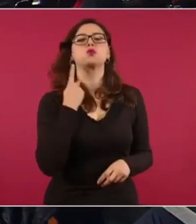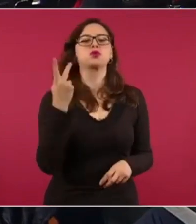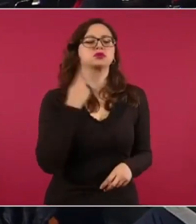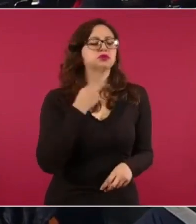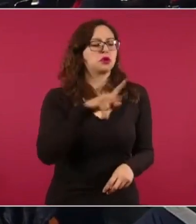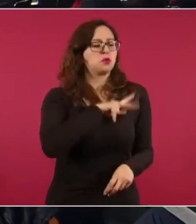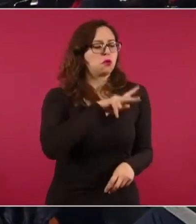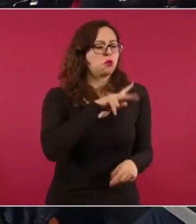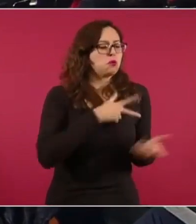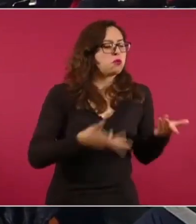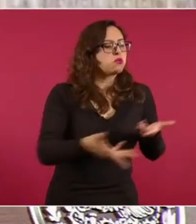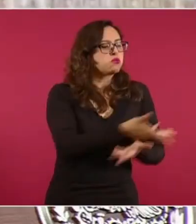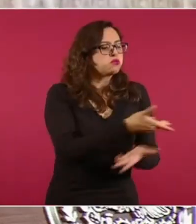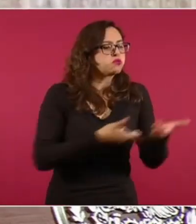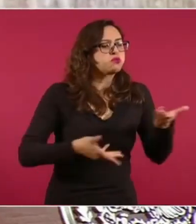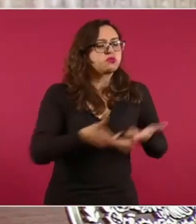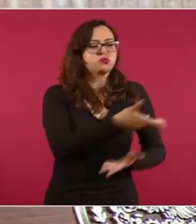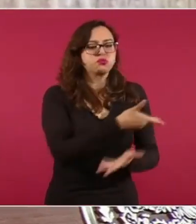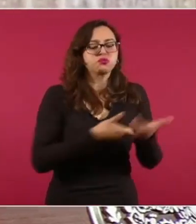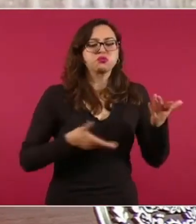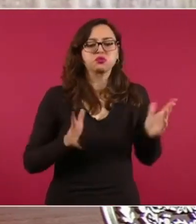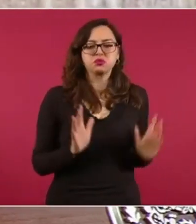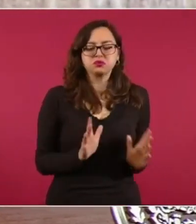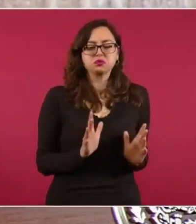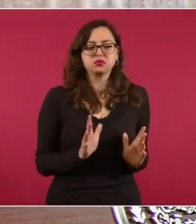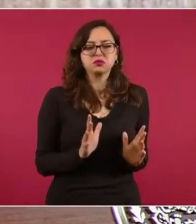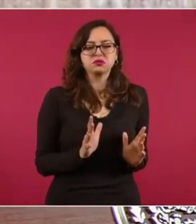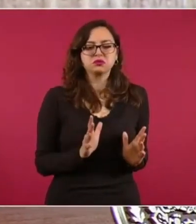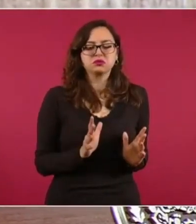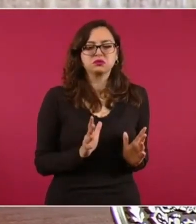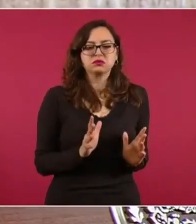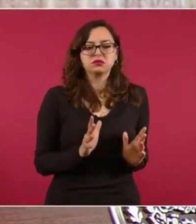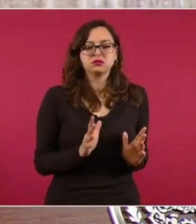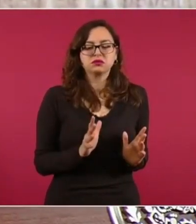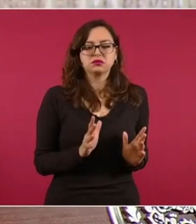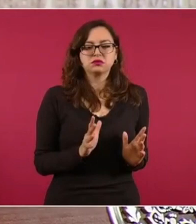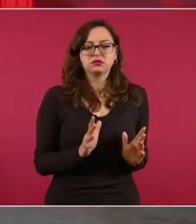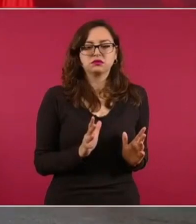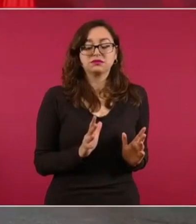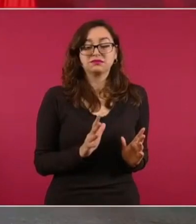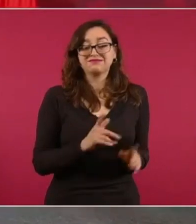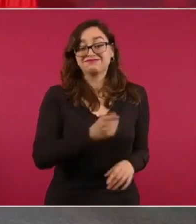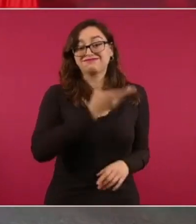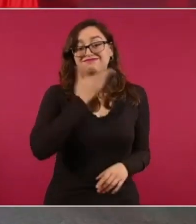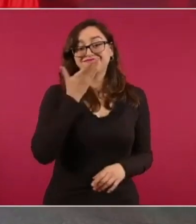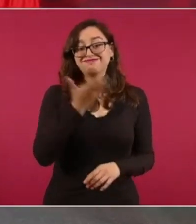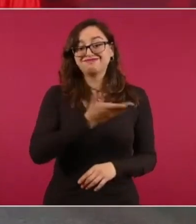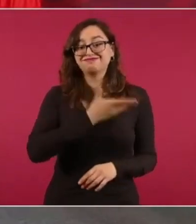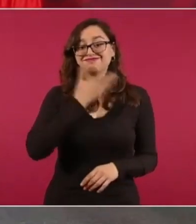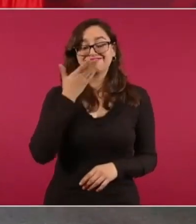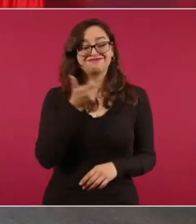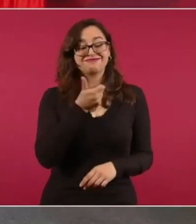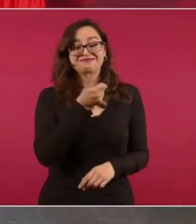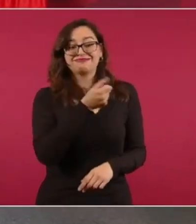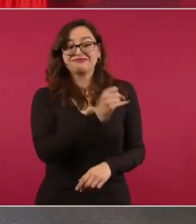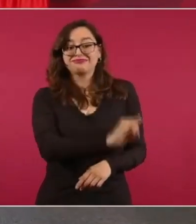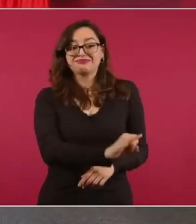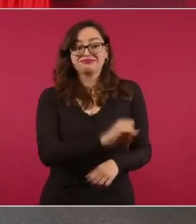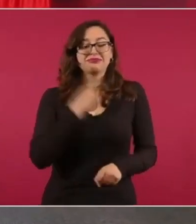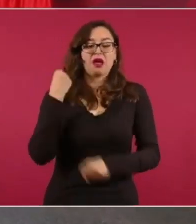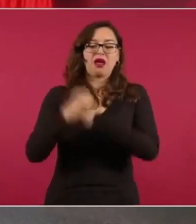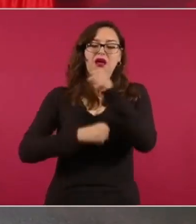analizar la realidad.